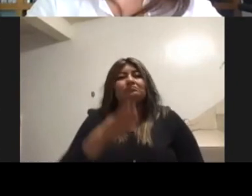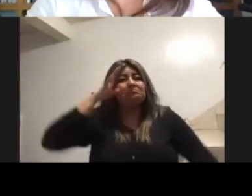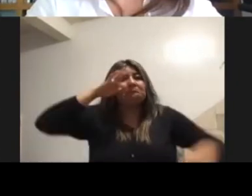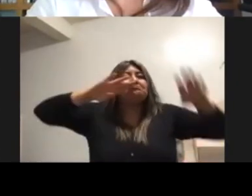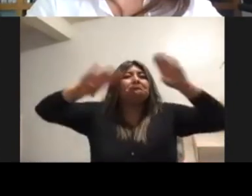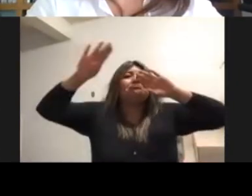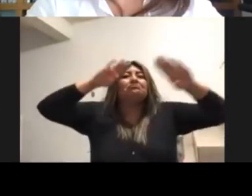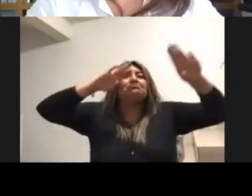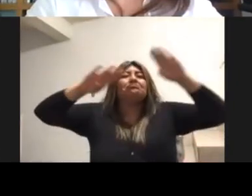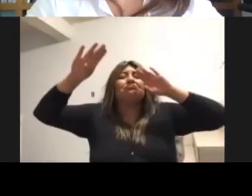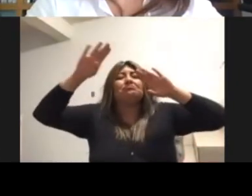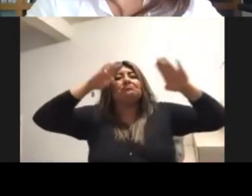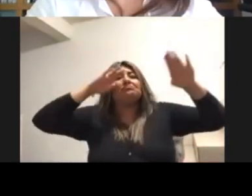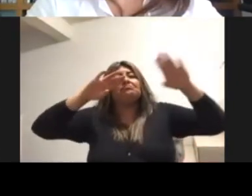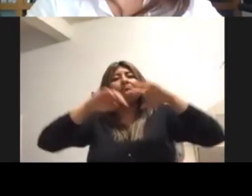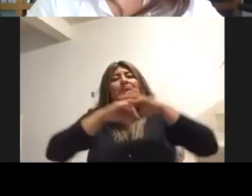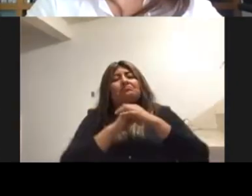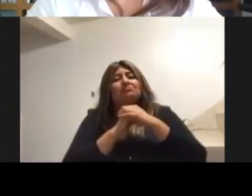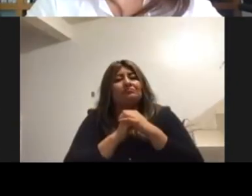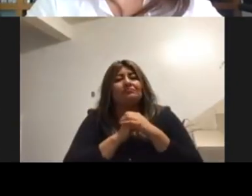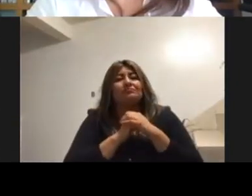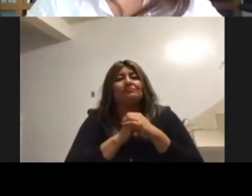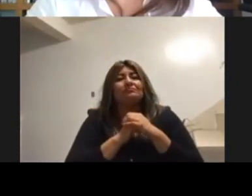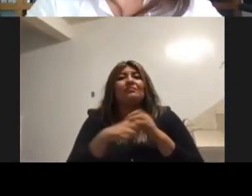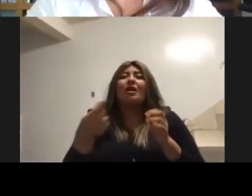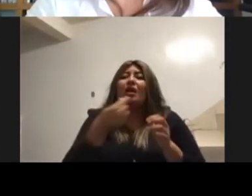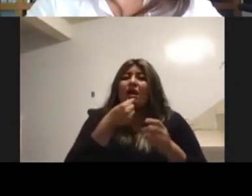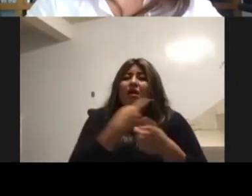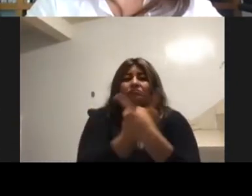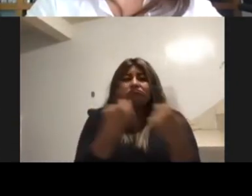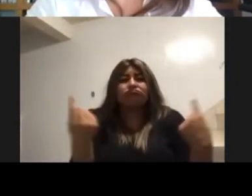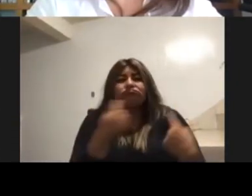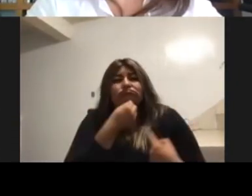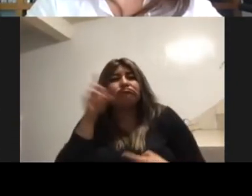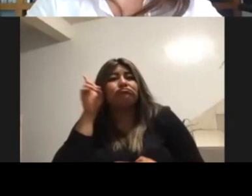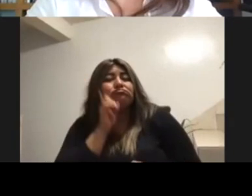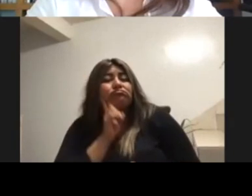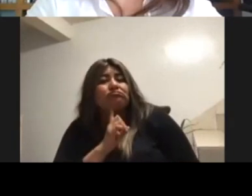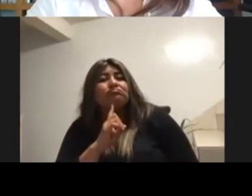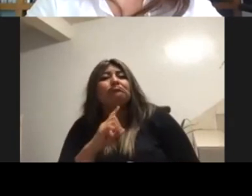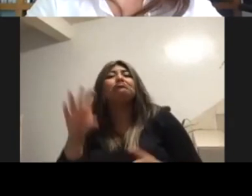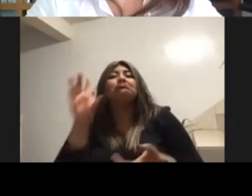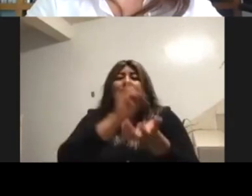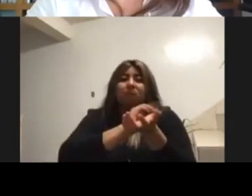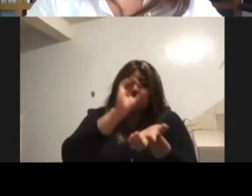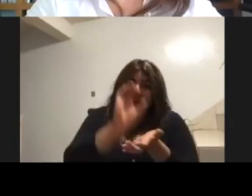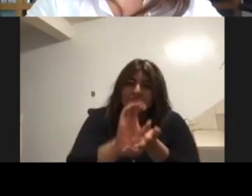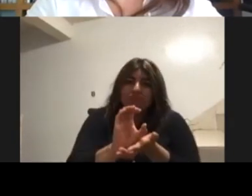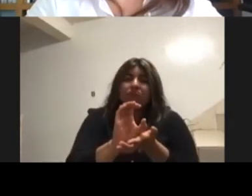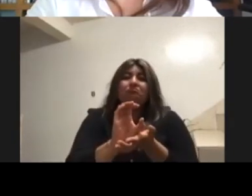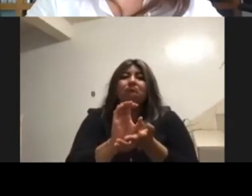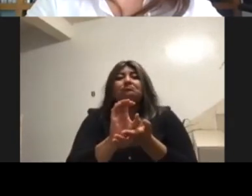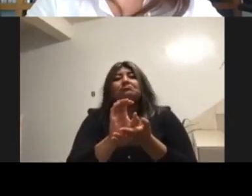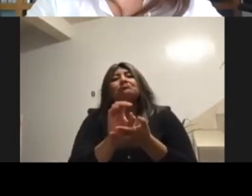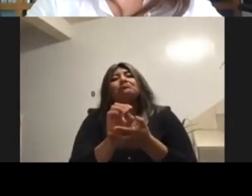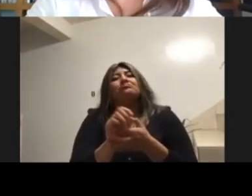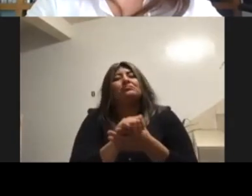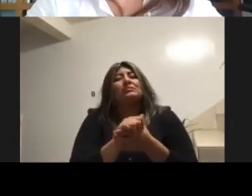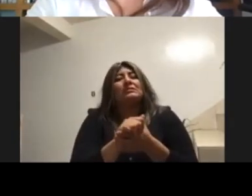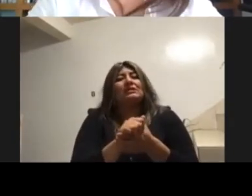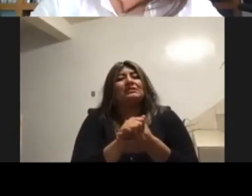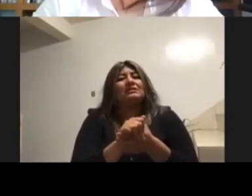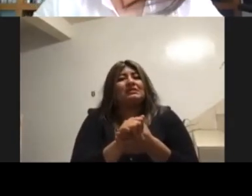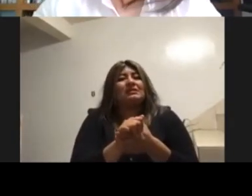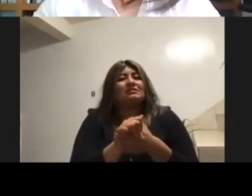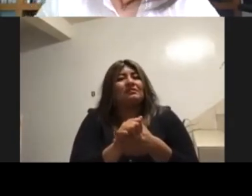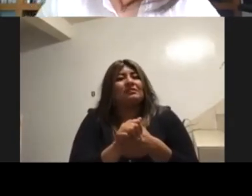así como hay niños y niñas con discapacidad o con necesidades educativas